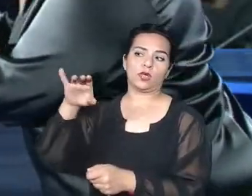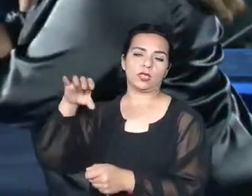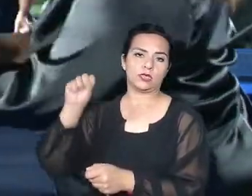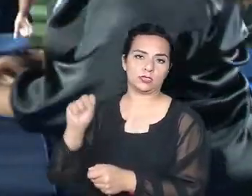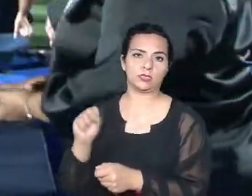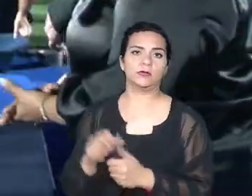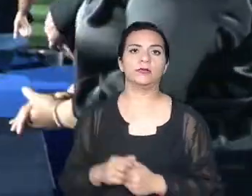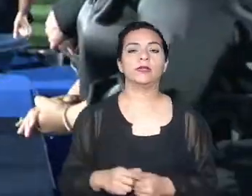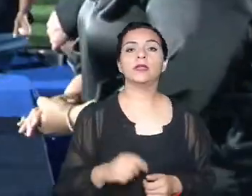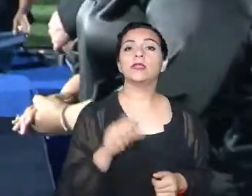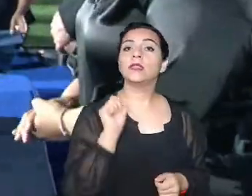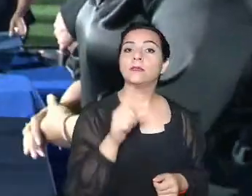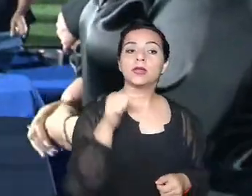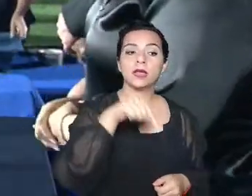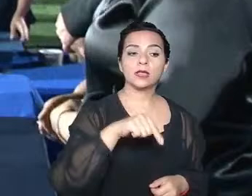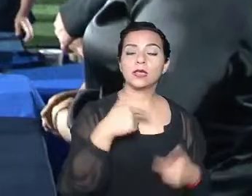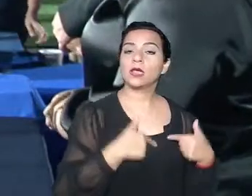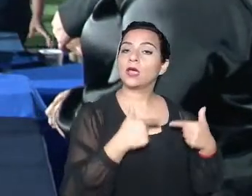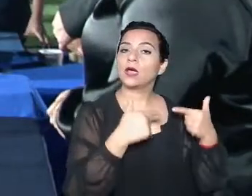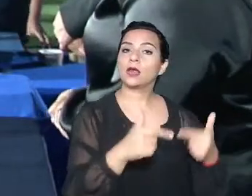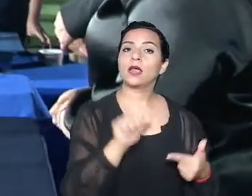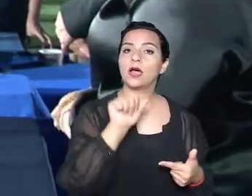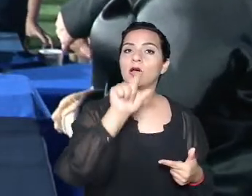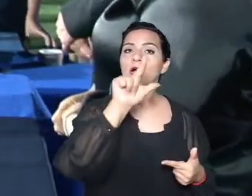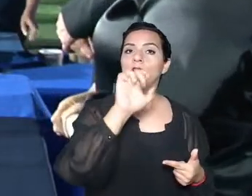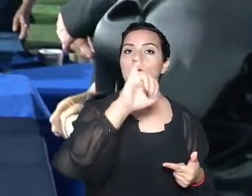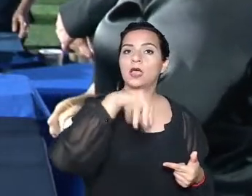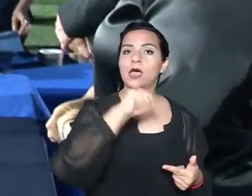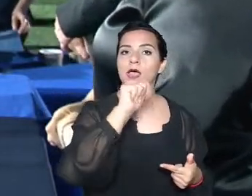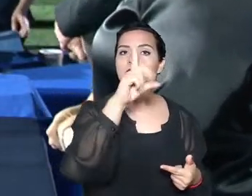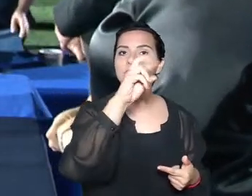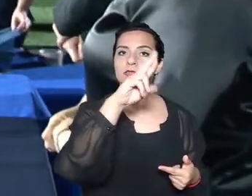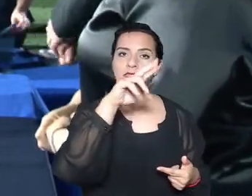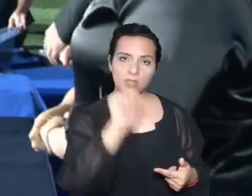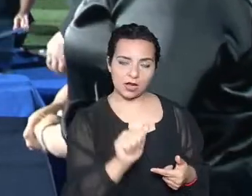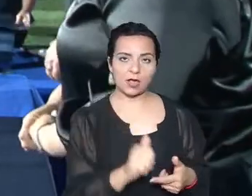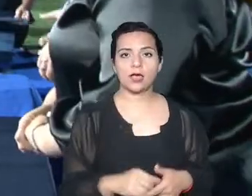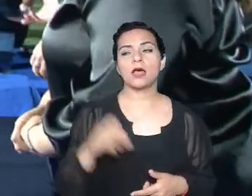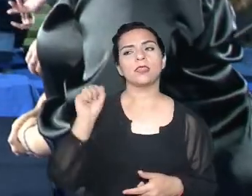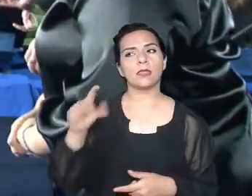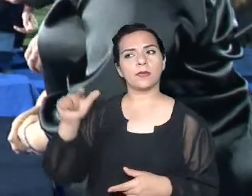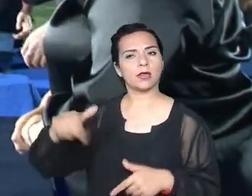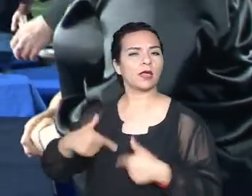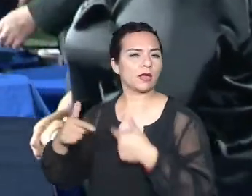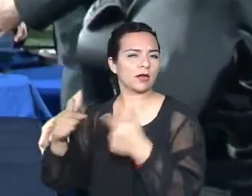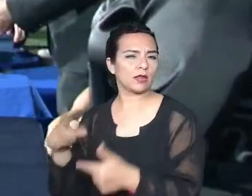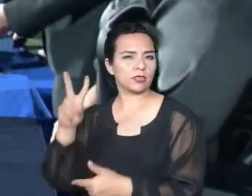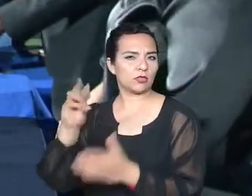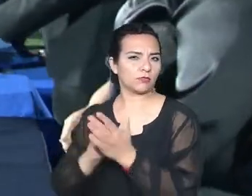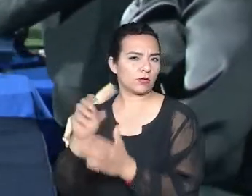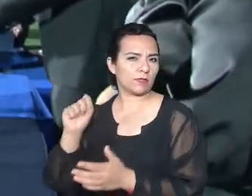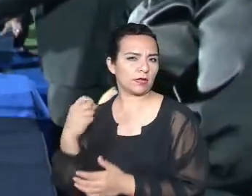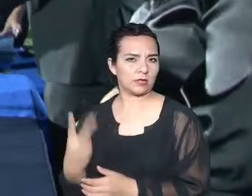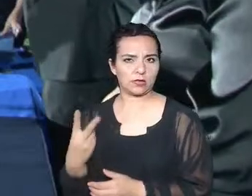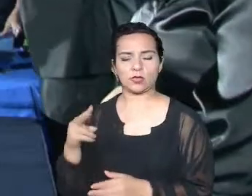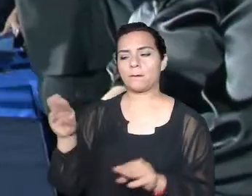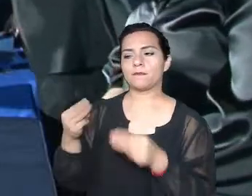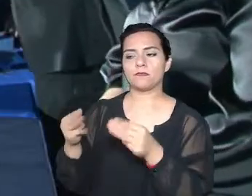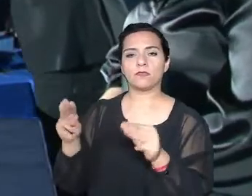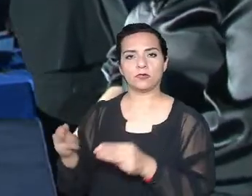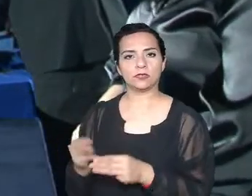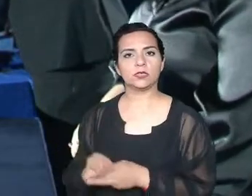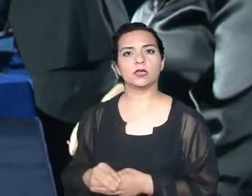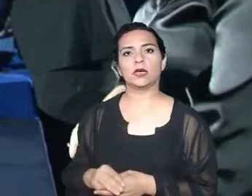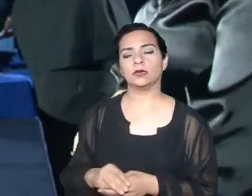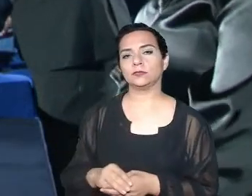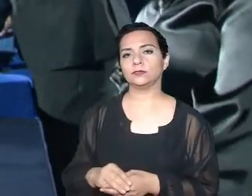González. Integrante de esta generación, Alejandra Isabel Holguín Ceballos. De la generación 2022, de quienes egresan de música, recibe